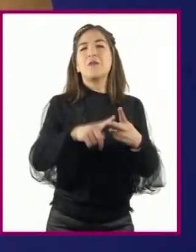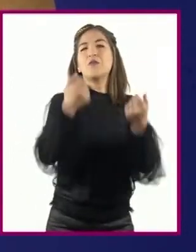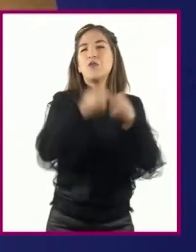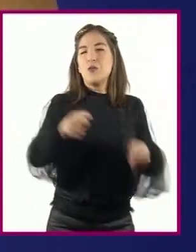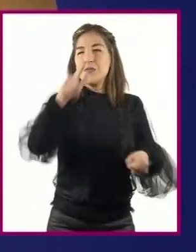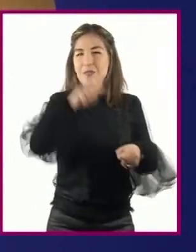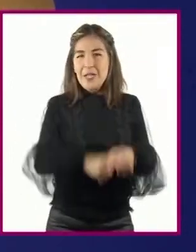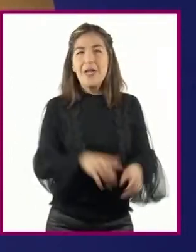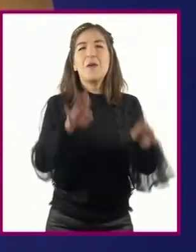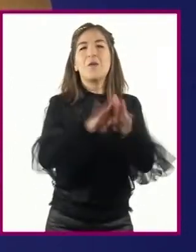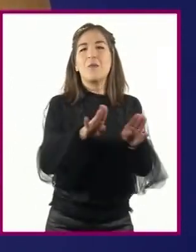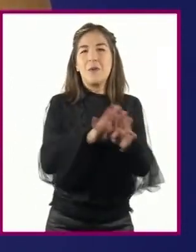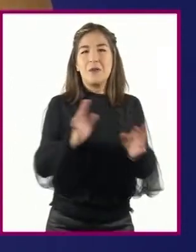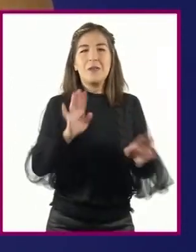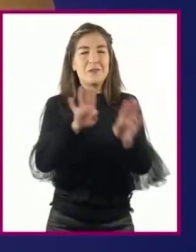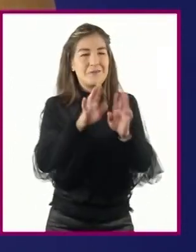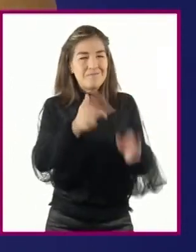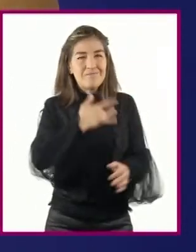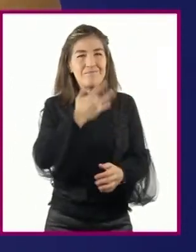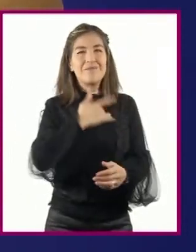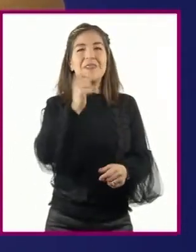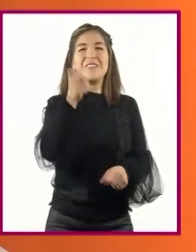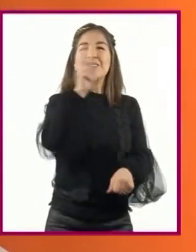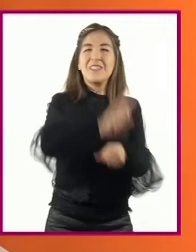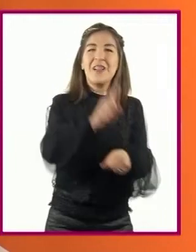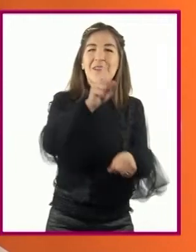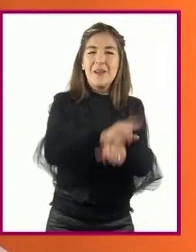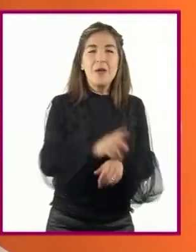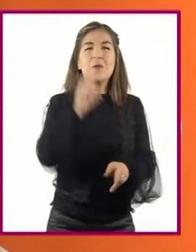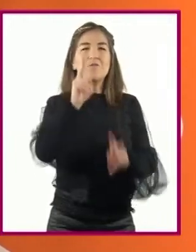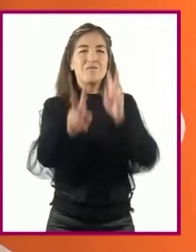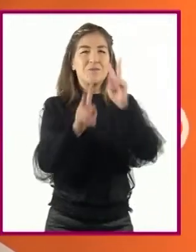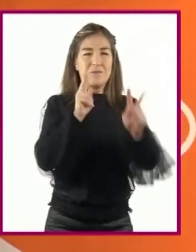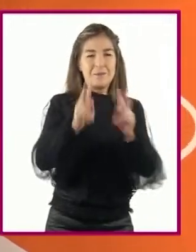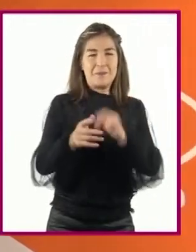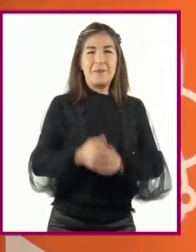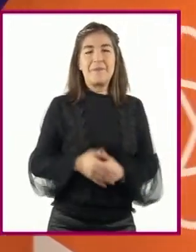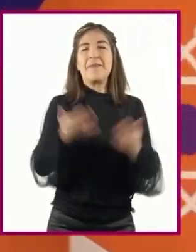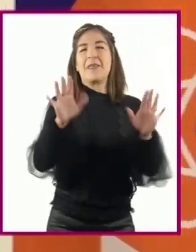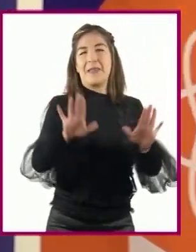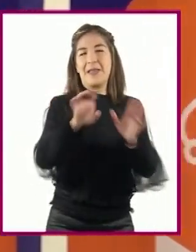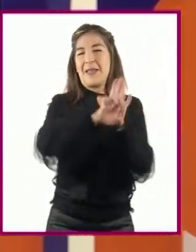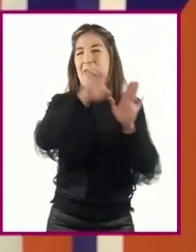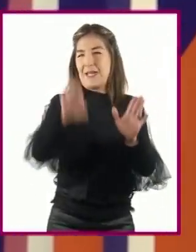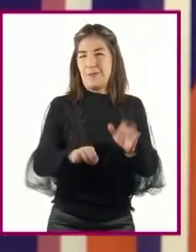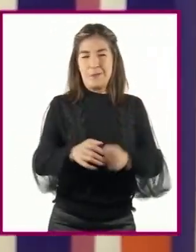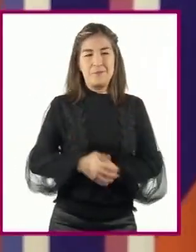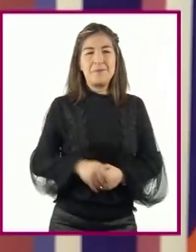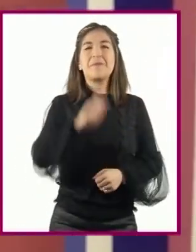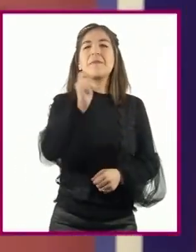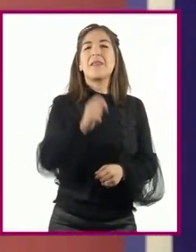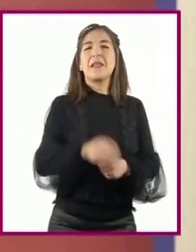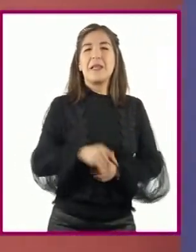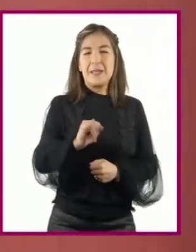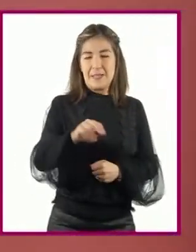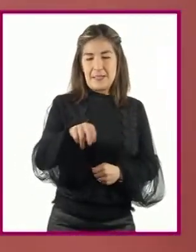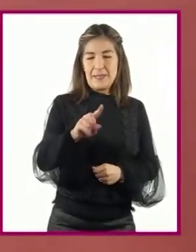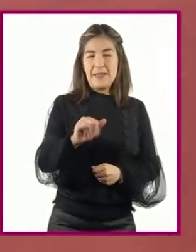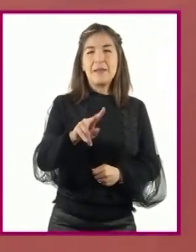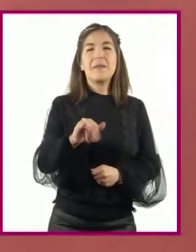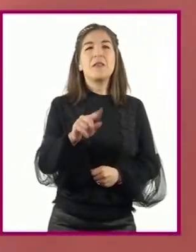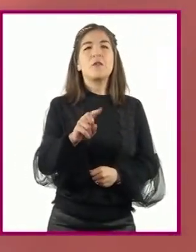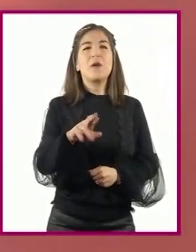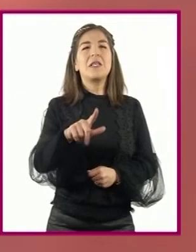sociales con las que nos enfrentamos día con día. Por ejemplo, podemos decir que el individualismo